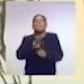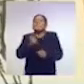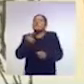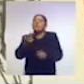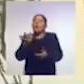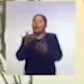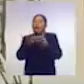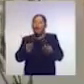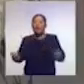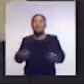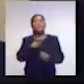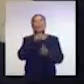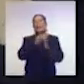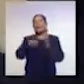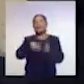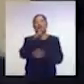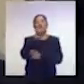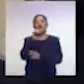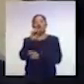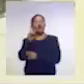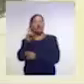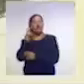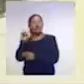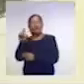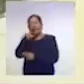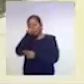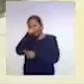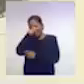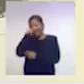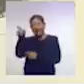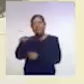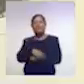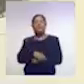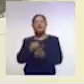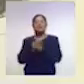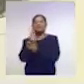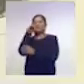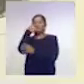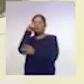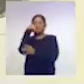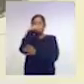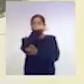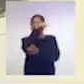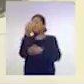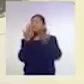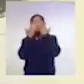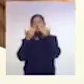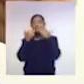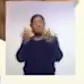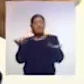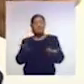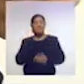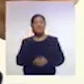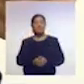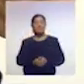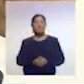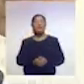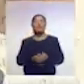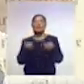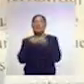la isla Mauricio o los trilobites o los dinosaurios ya no están más sobre la faz de la Tierra. Podemos